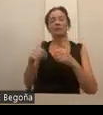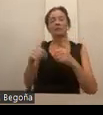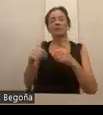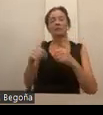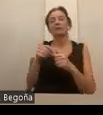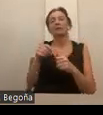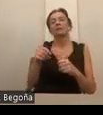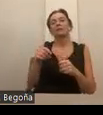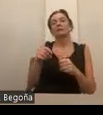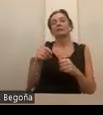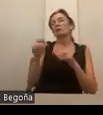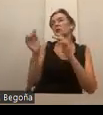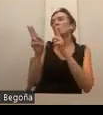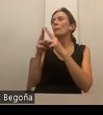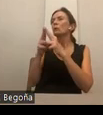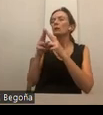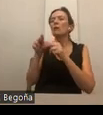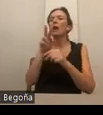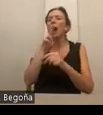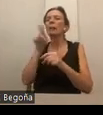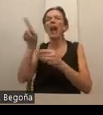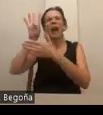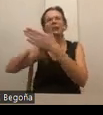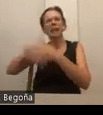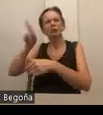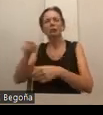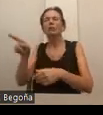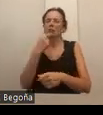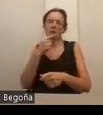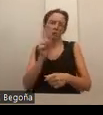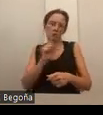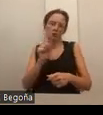se hacía en catalán, y me ha comentado que no, que tienen muchos